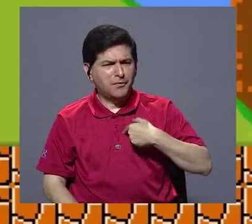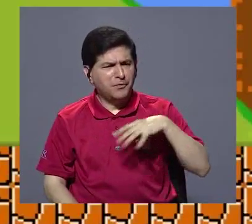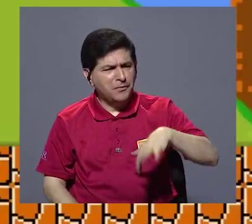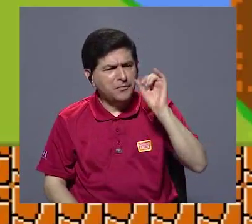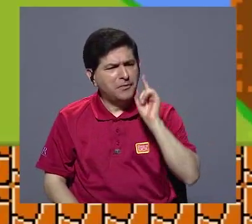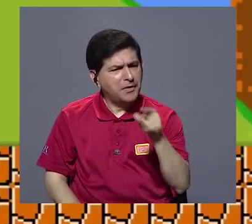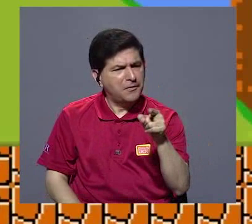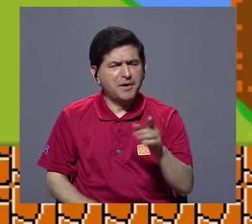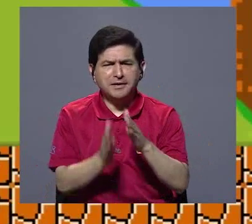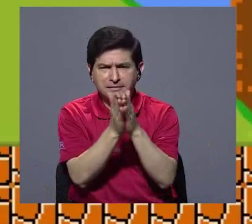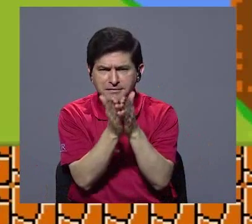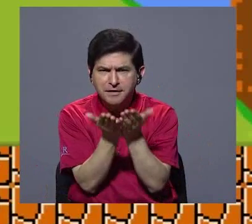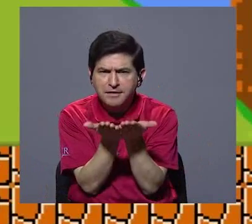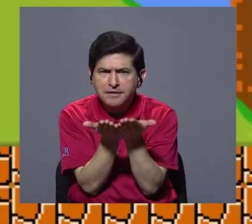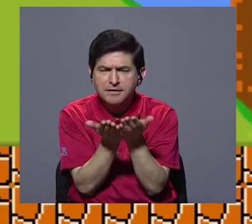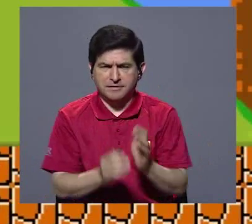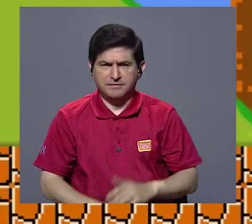encontrar que la Biblia está,